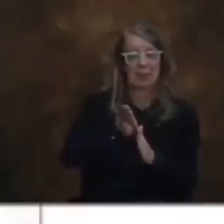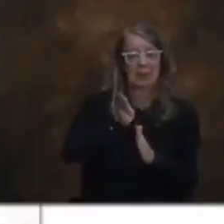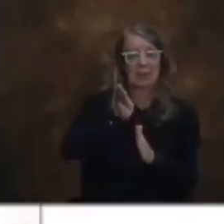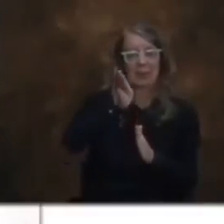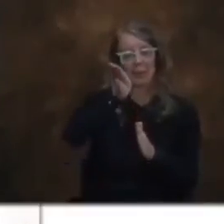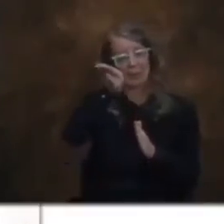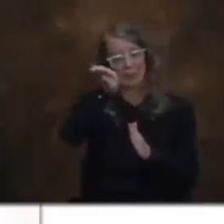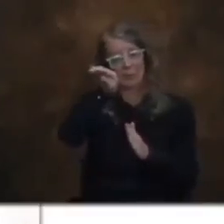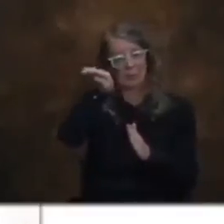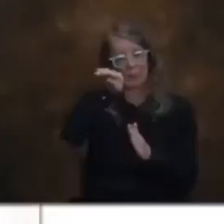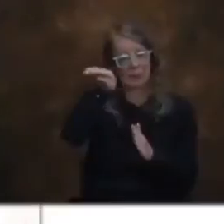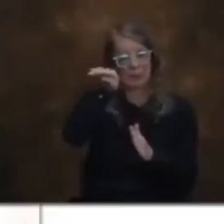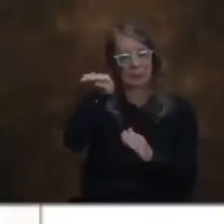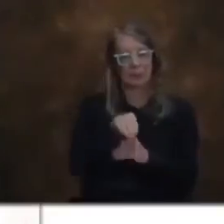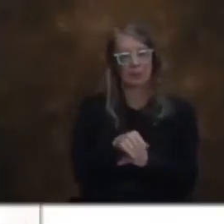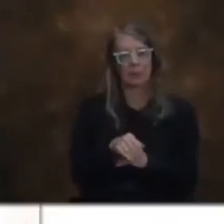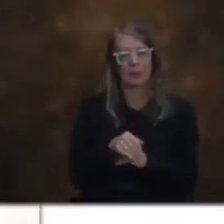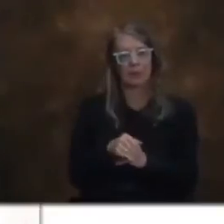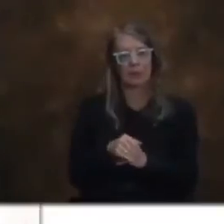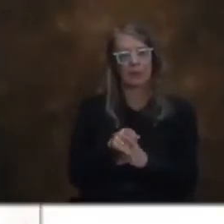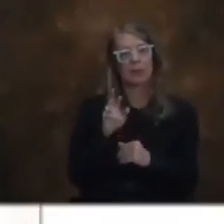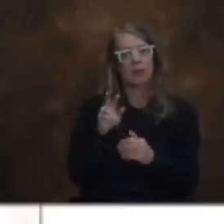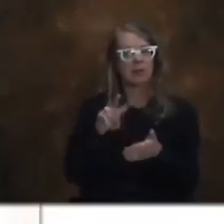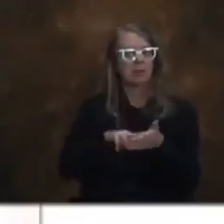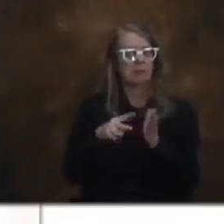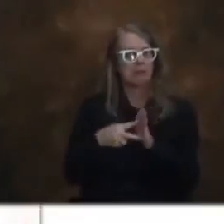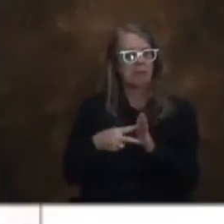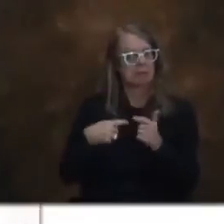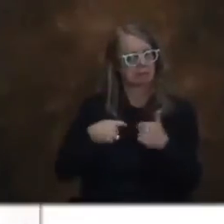abajo es una razón por optimismo